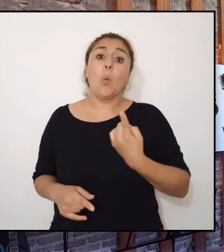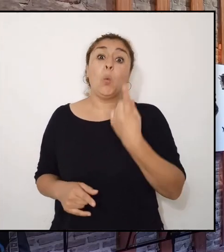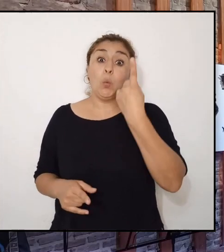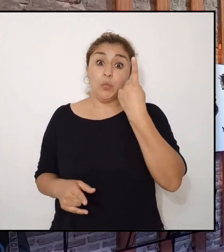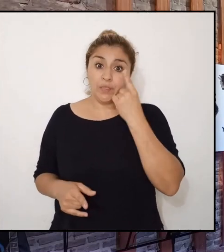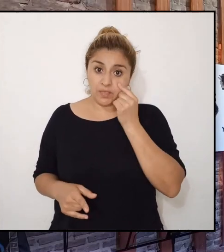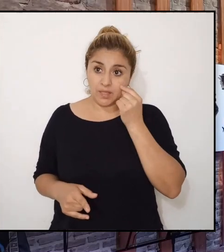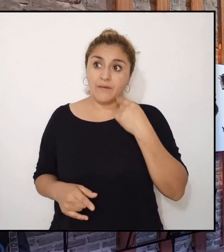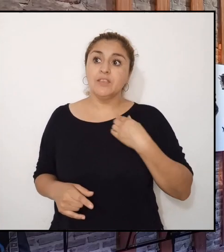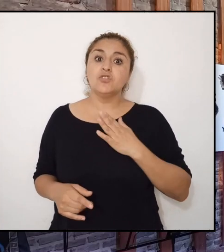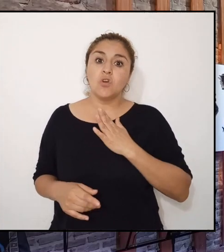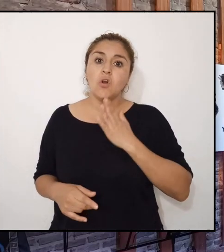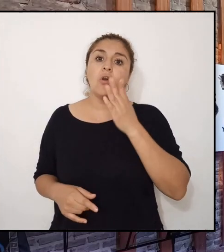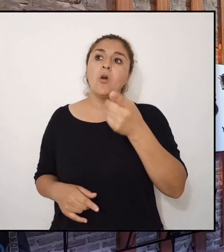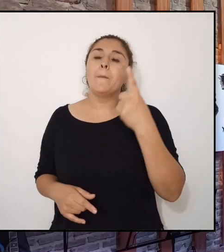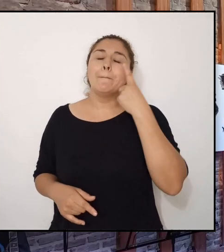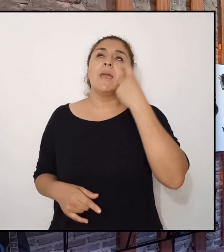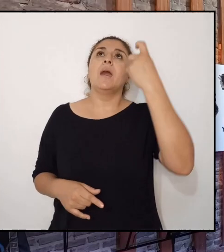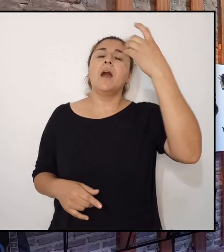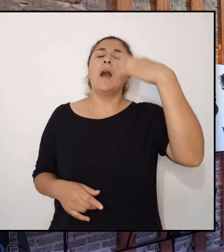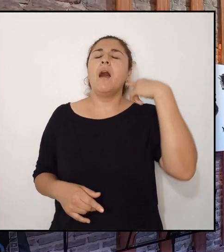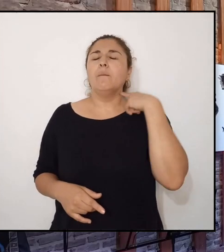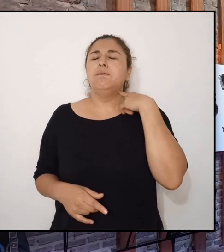que me había olvidado de eso por ahí.